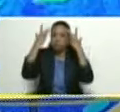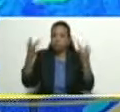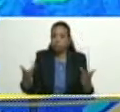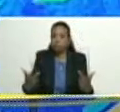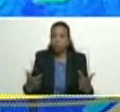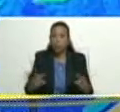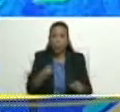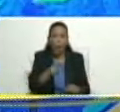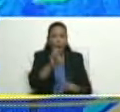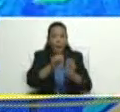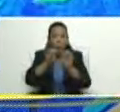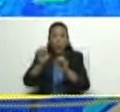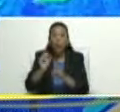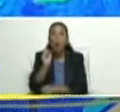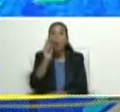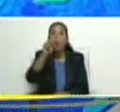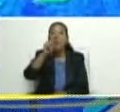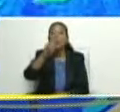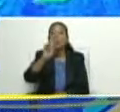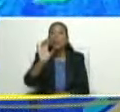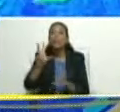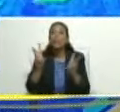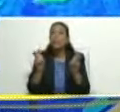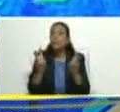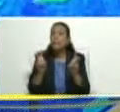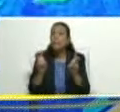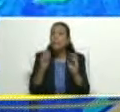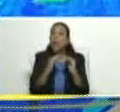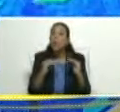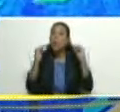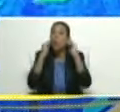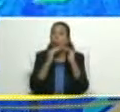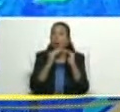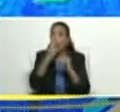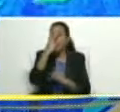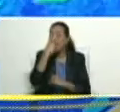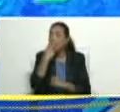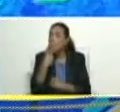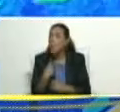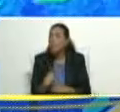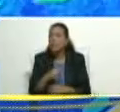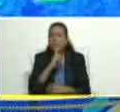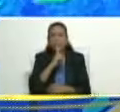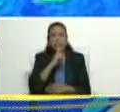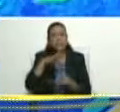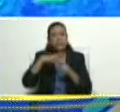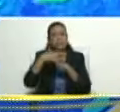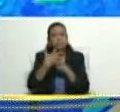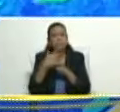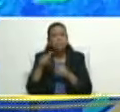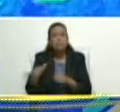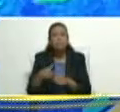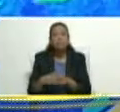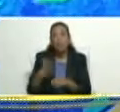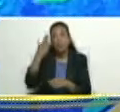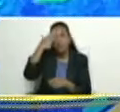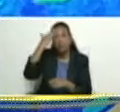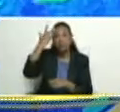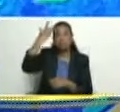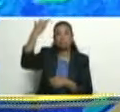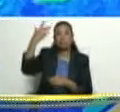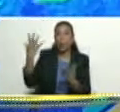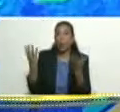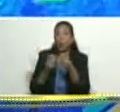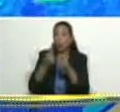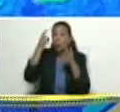mundial por la ONU en temas de igualdad, de pobreza, y estuvo al lado de